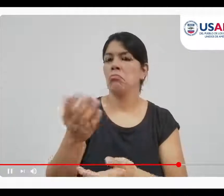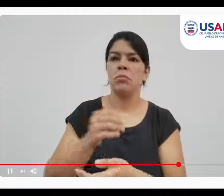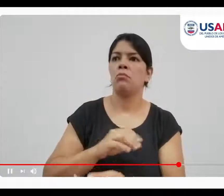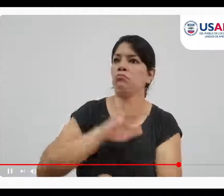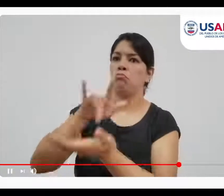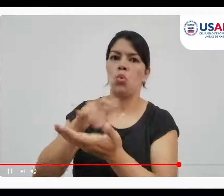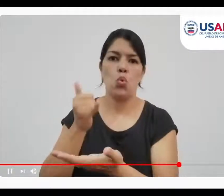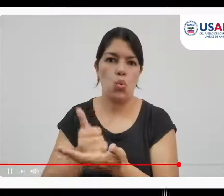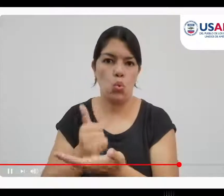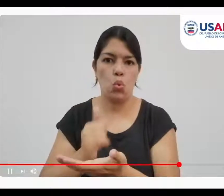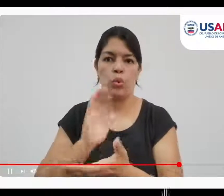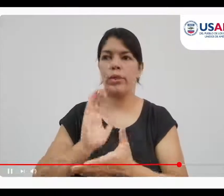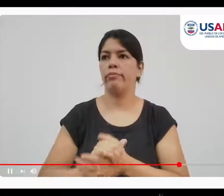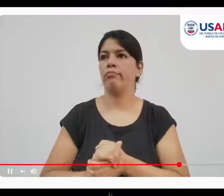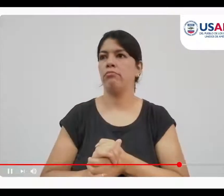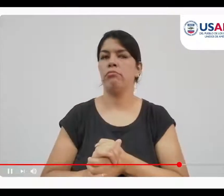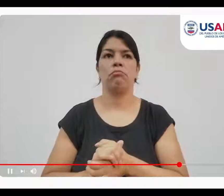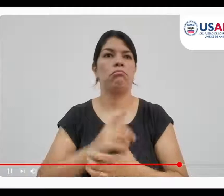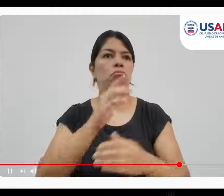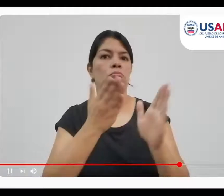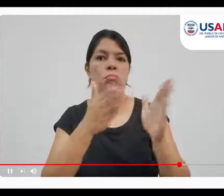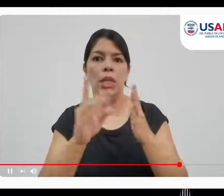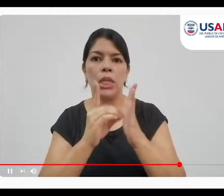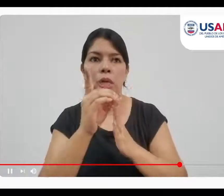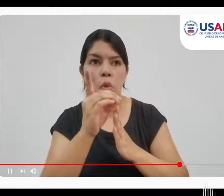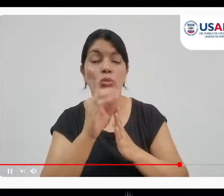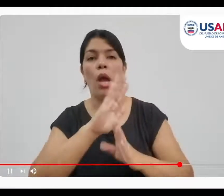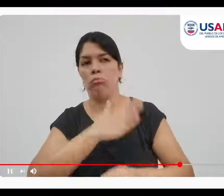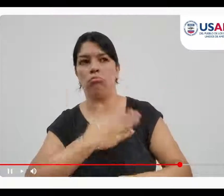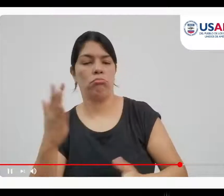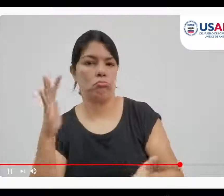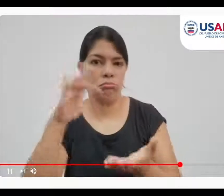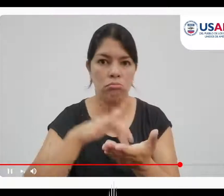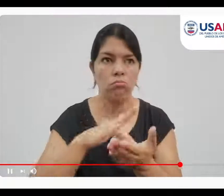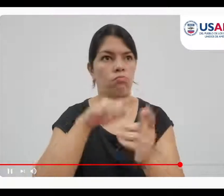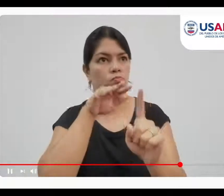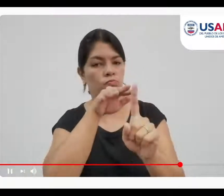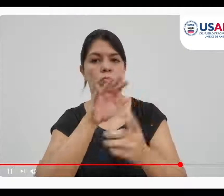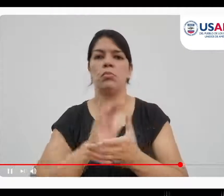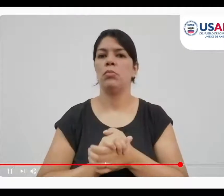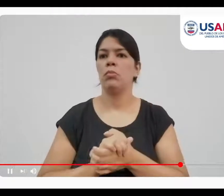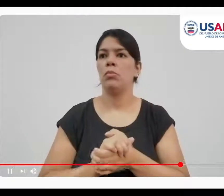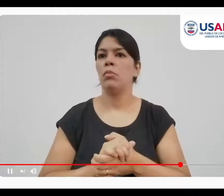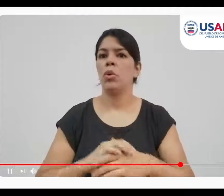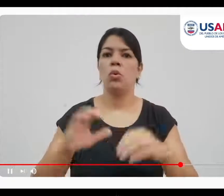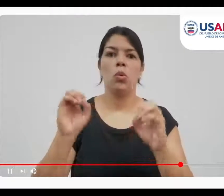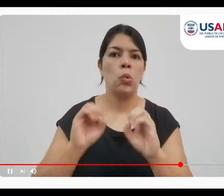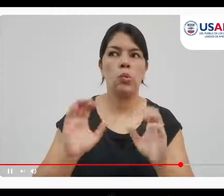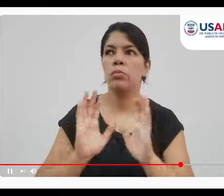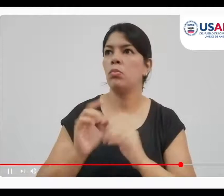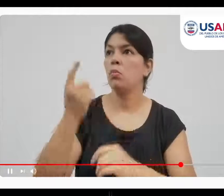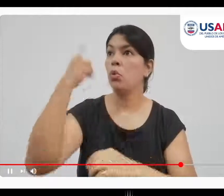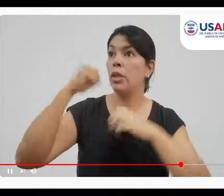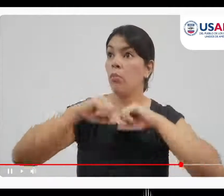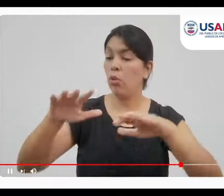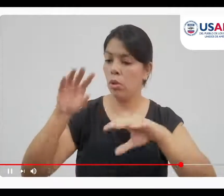juntas de acción comunal, desde la misma construcción de plan de desarrollo, desde la misma construcción